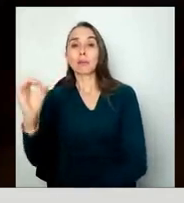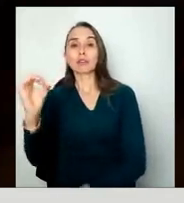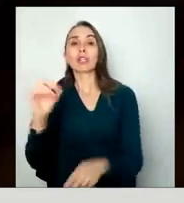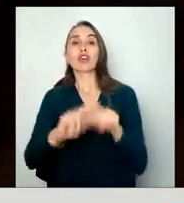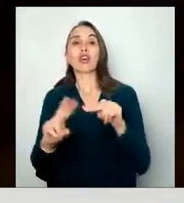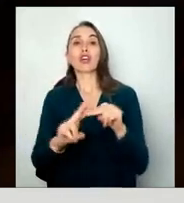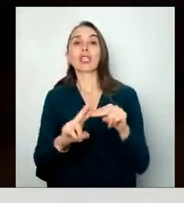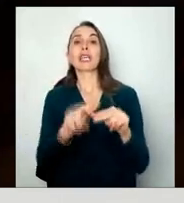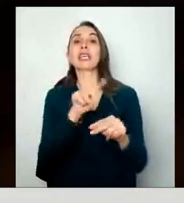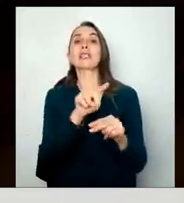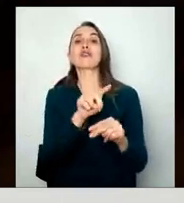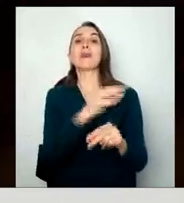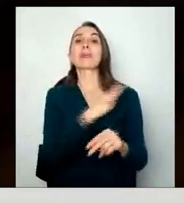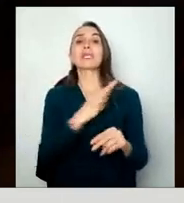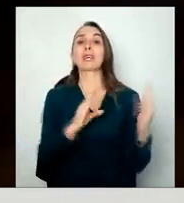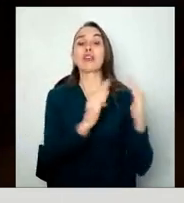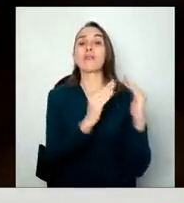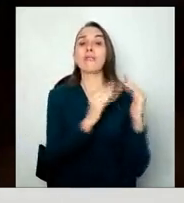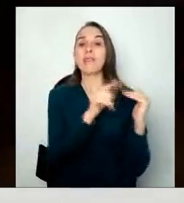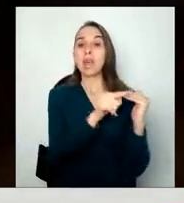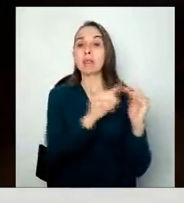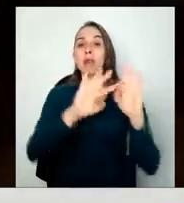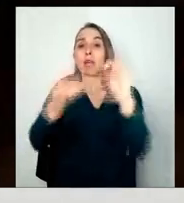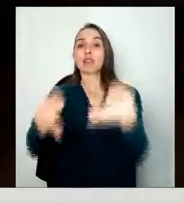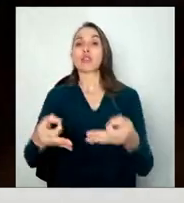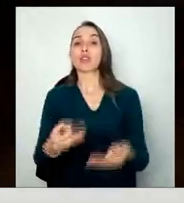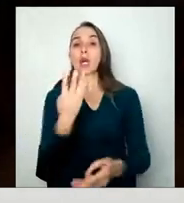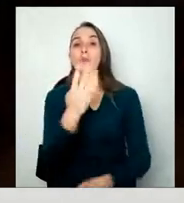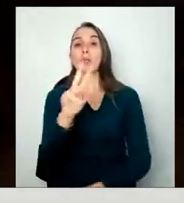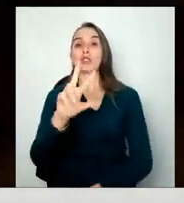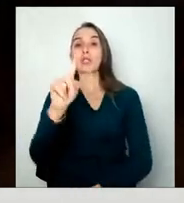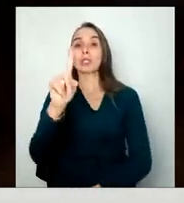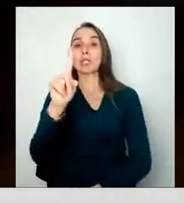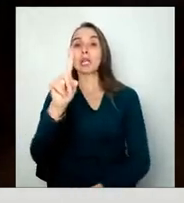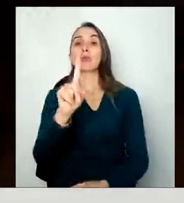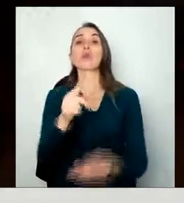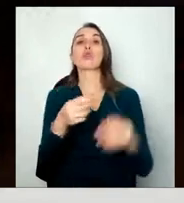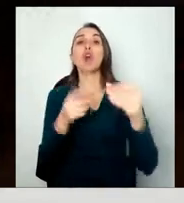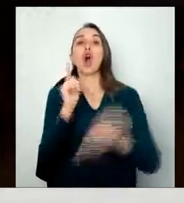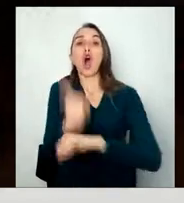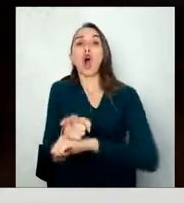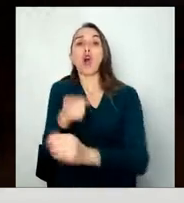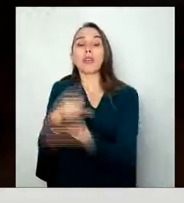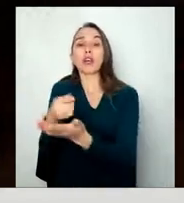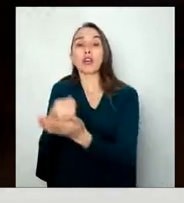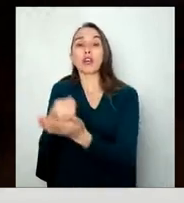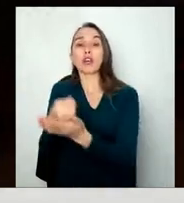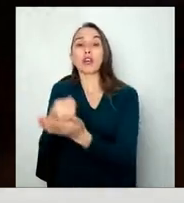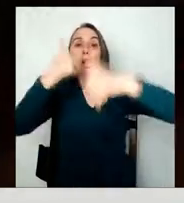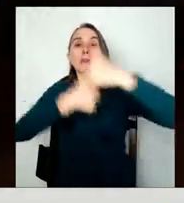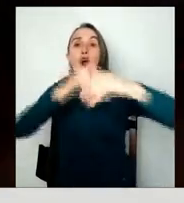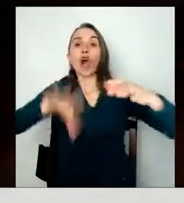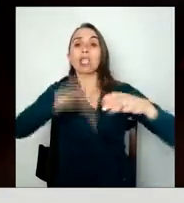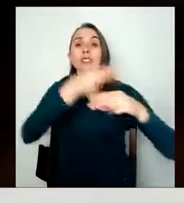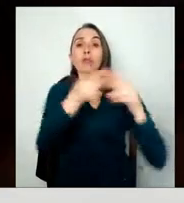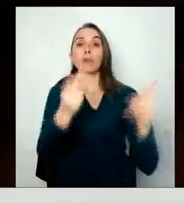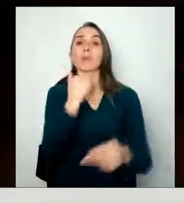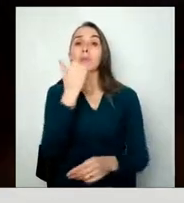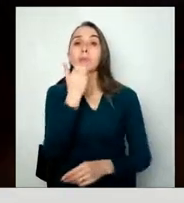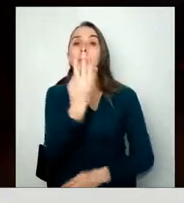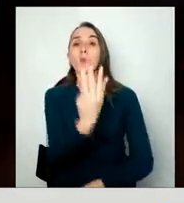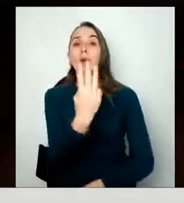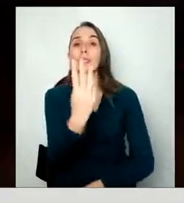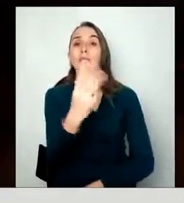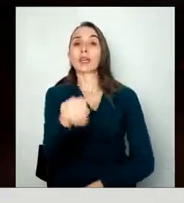el organismo totalizando 481 órdenes de compra mientras que la instituciones públicas llegaron solo a un 43,1